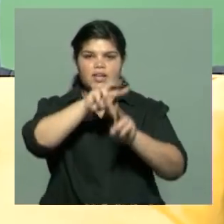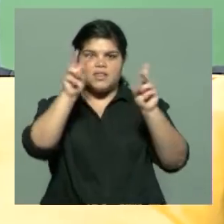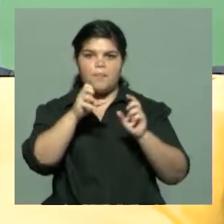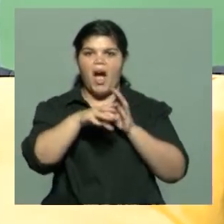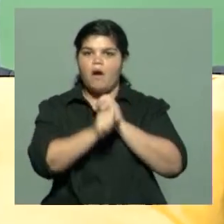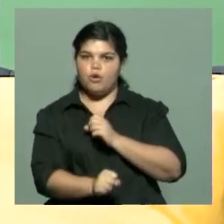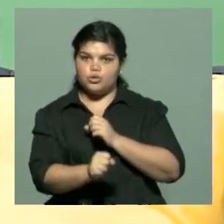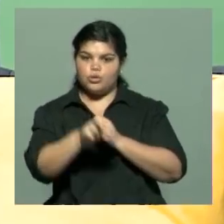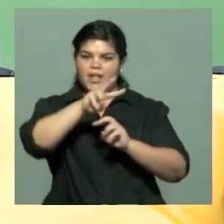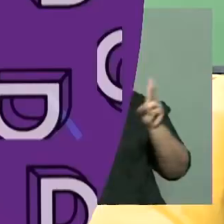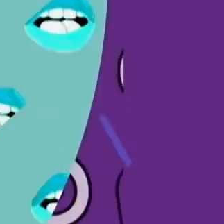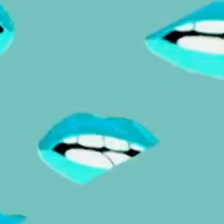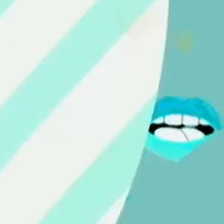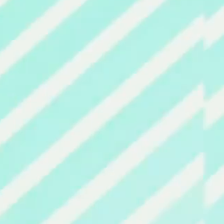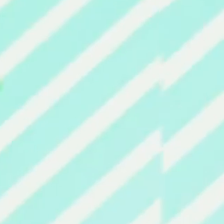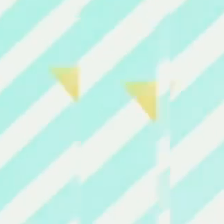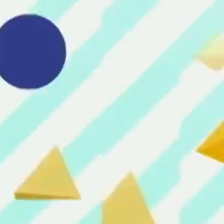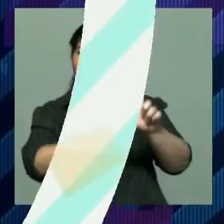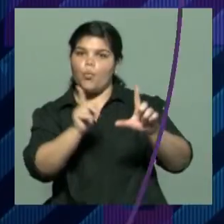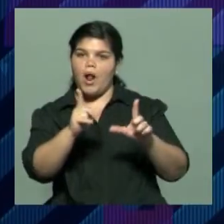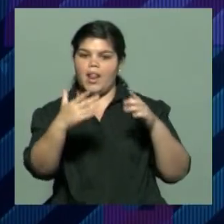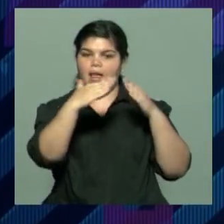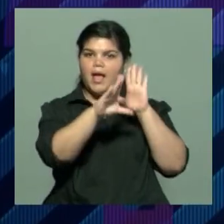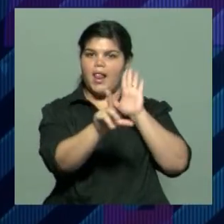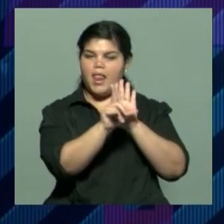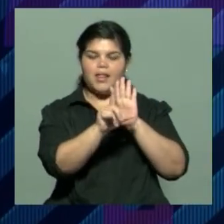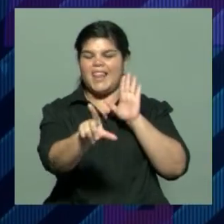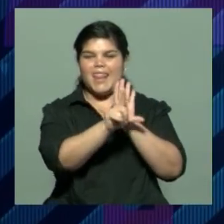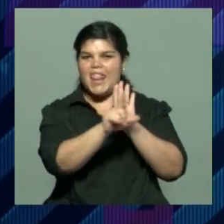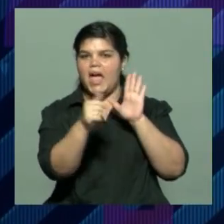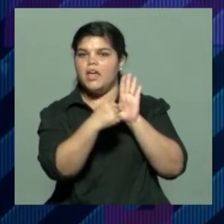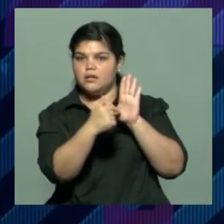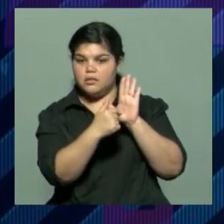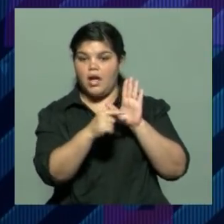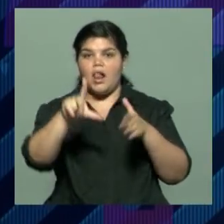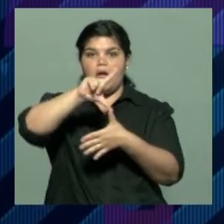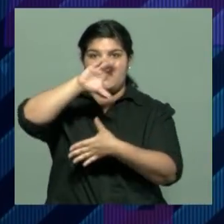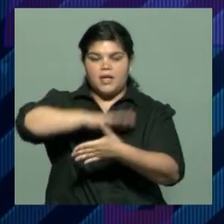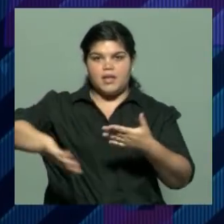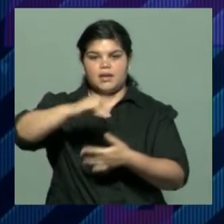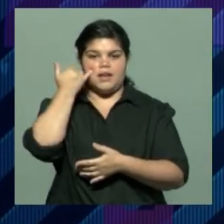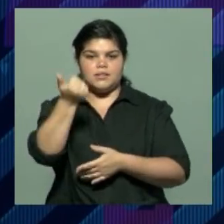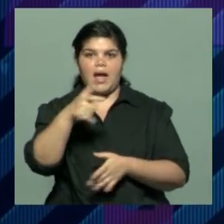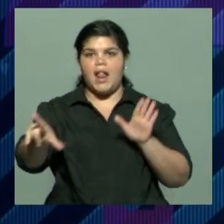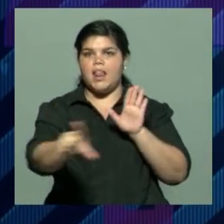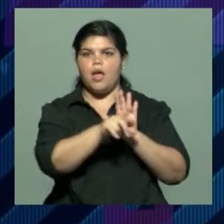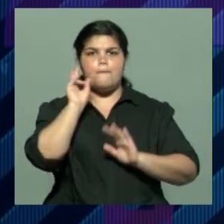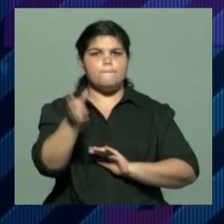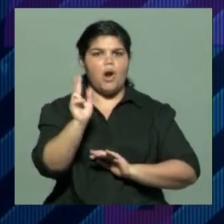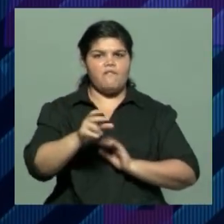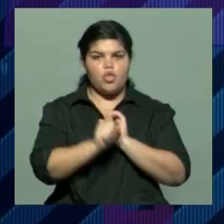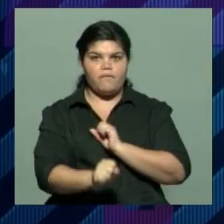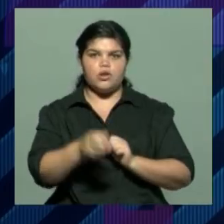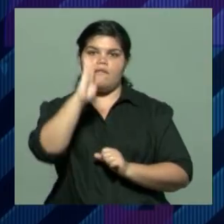la primera placa está relacionada con la legislación, porque en América Latina los países con leyes altamente restrictivas